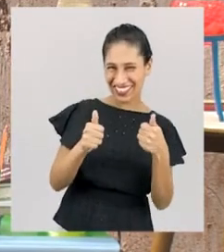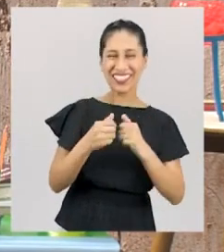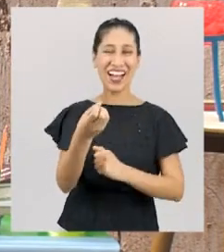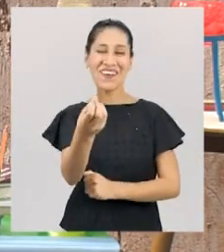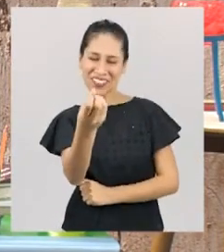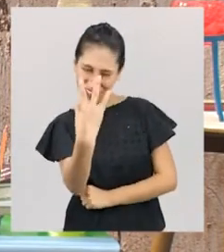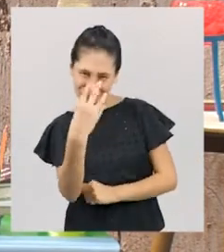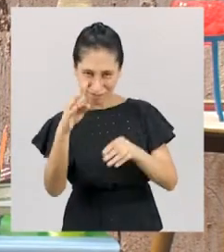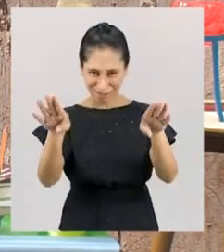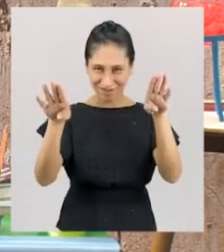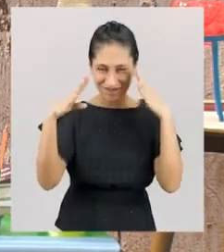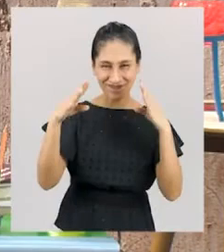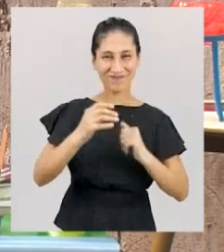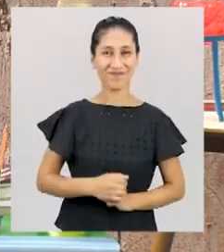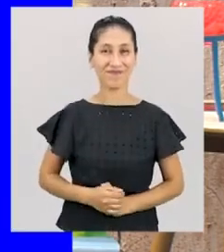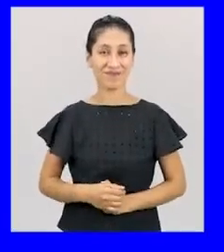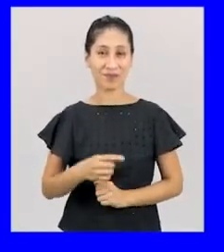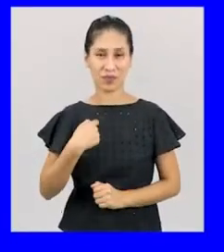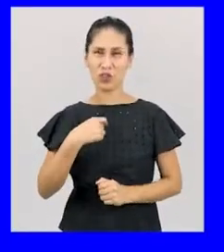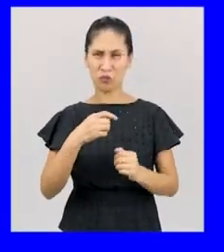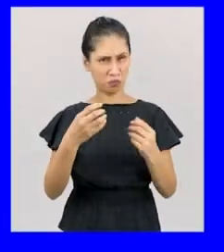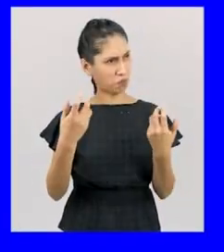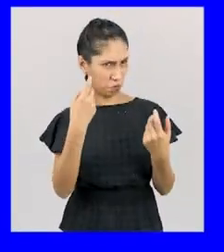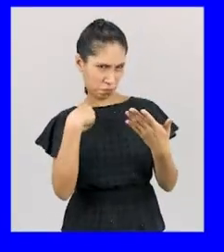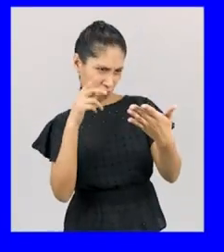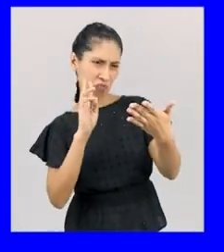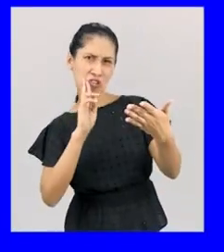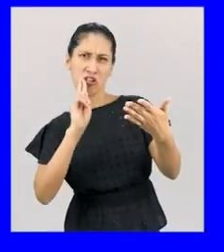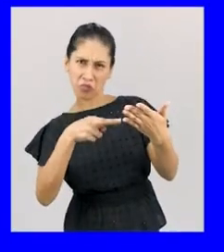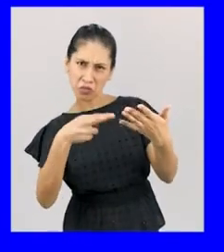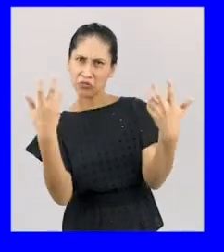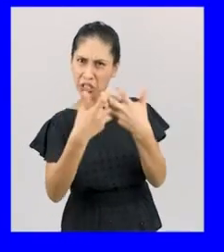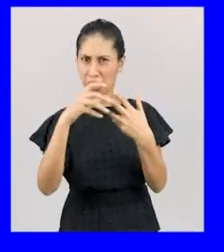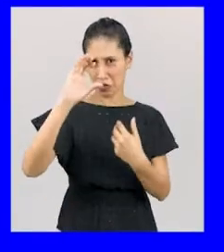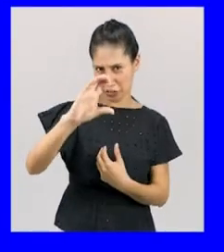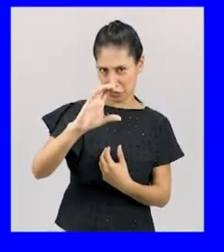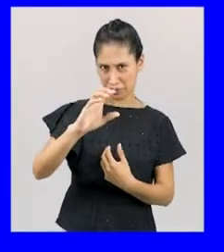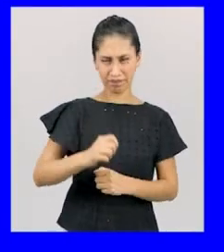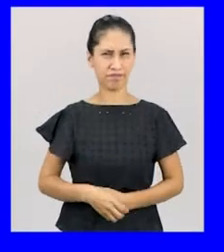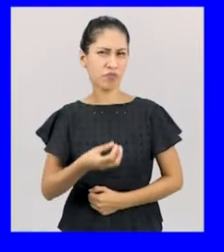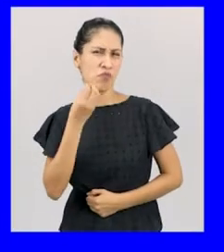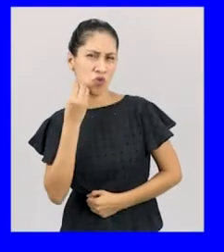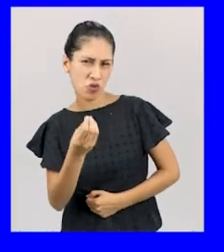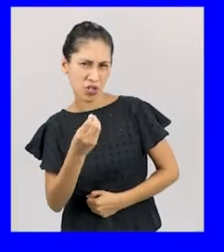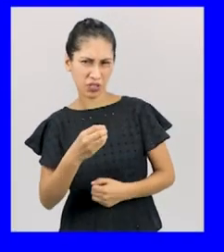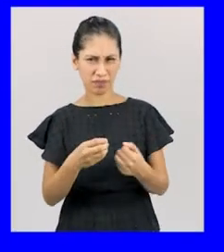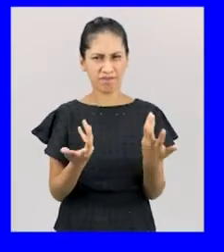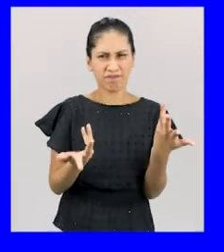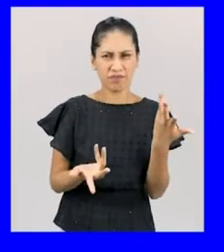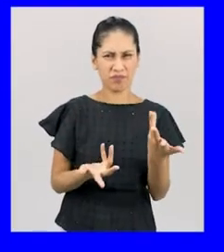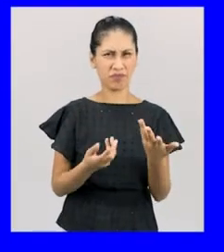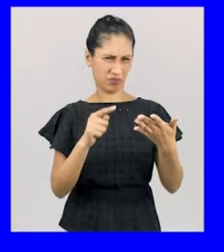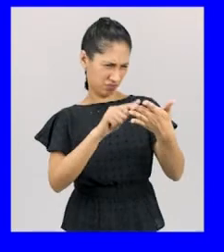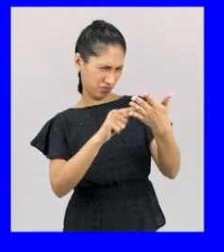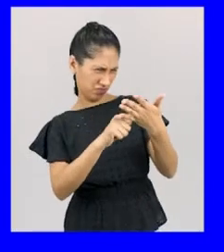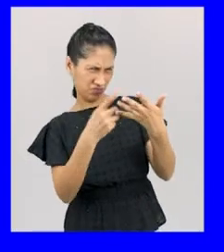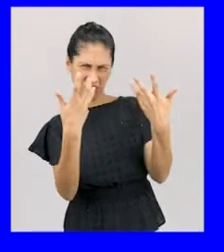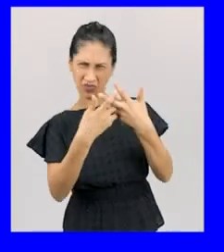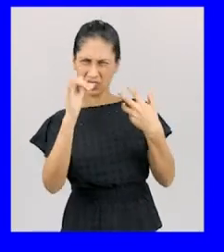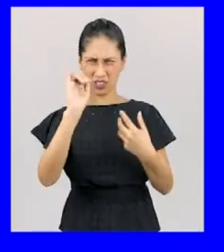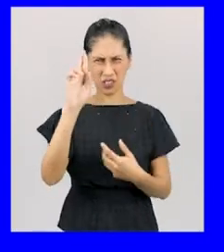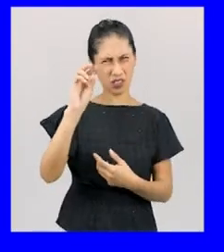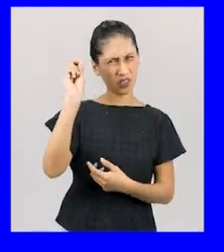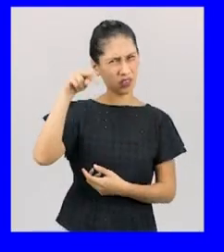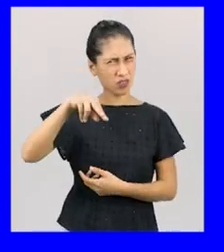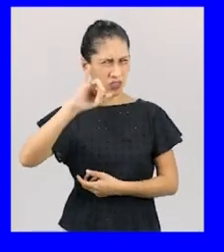Bien, bien, Franco. A ver, te escuchamos. Yo voy por la alternativa C, y te voy a explicar por qué lo digo. Bueno, la opción C es algo irónica,